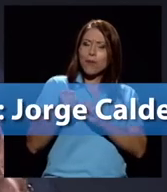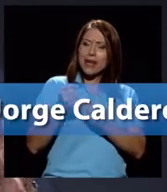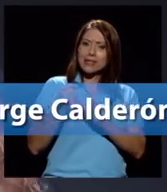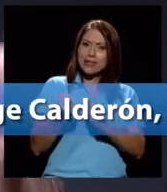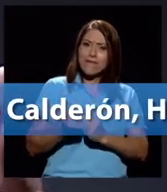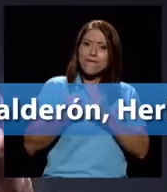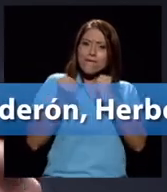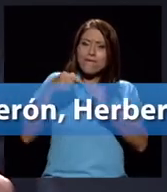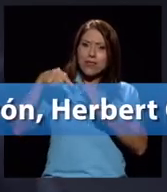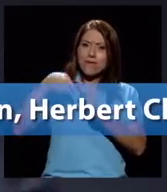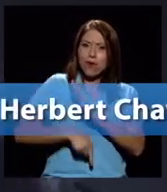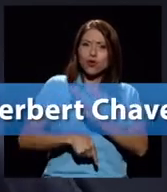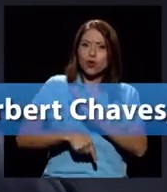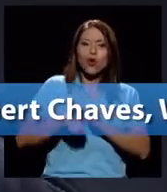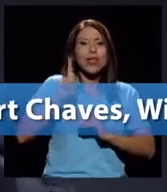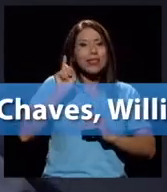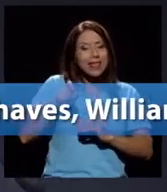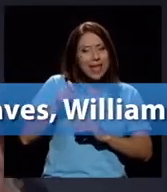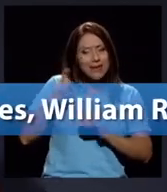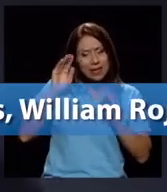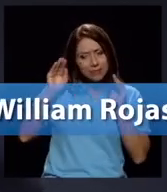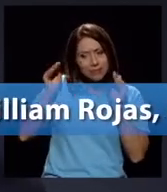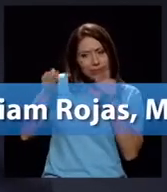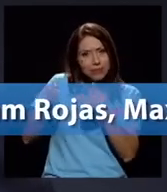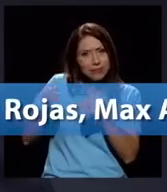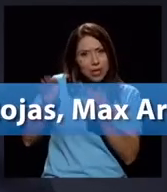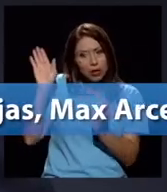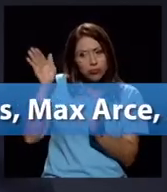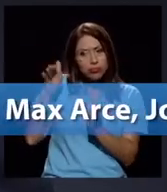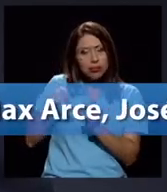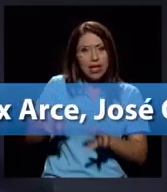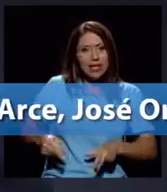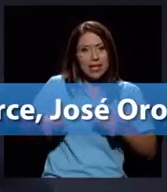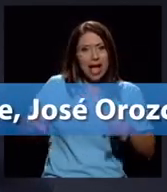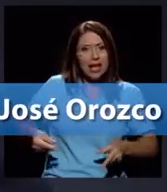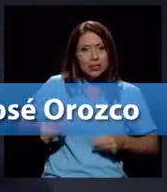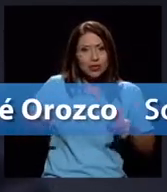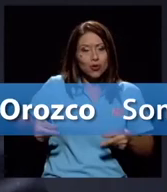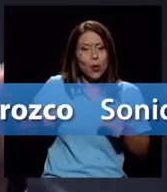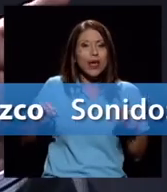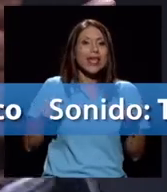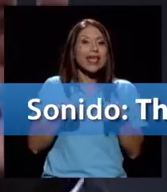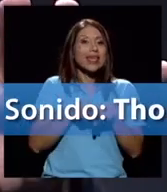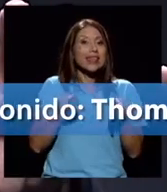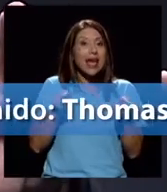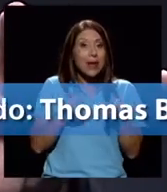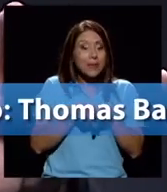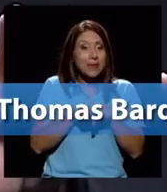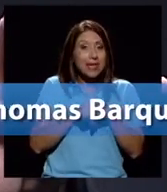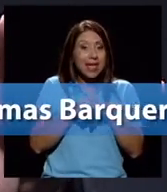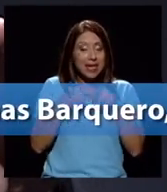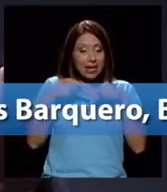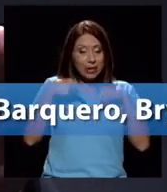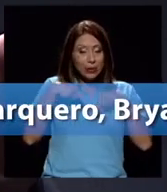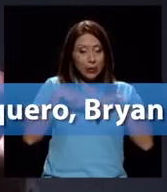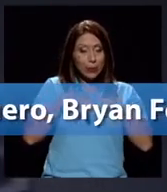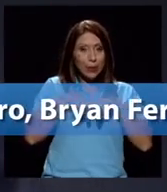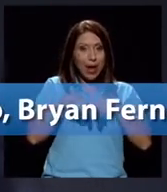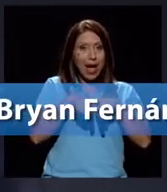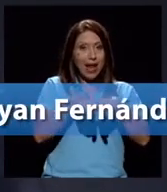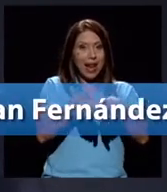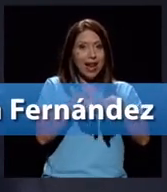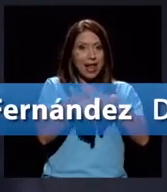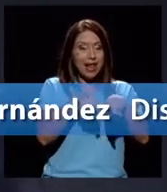por el lado del gasto y también yo soy del criterio que hay que llevarle para leer la reducción de gastos hay que